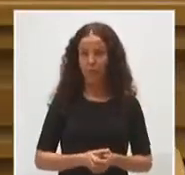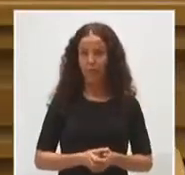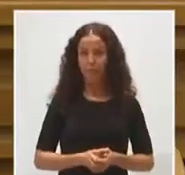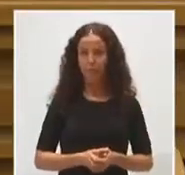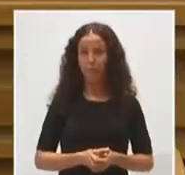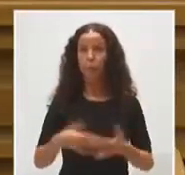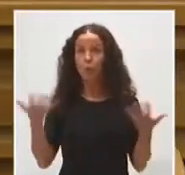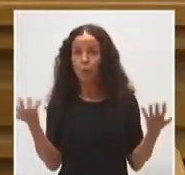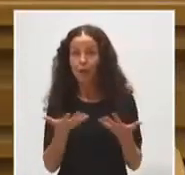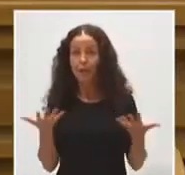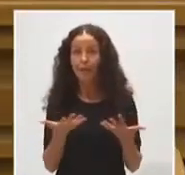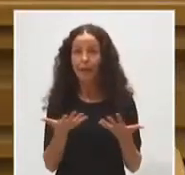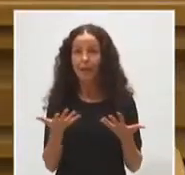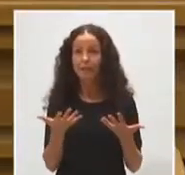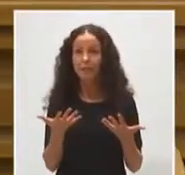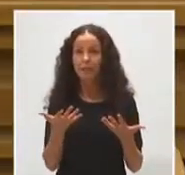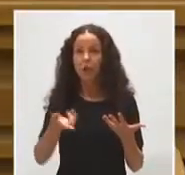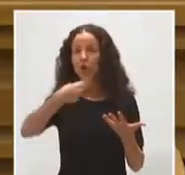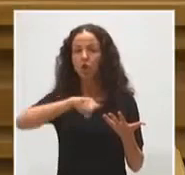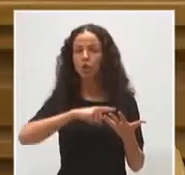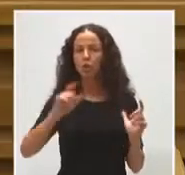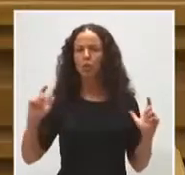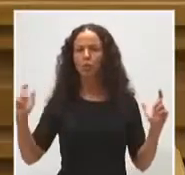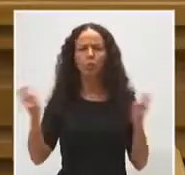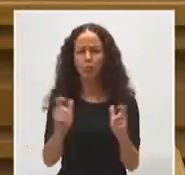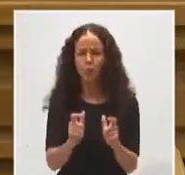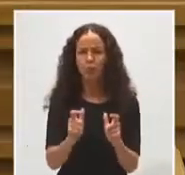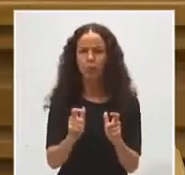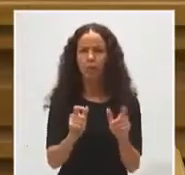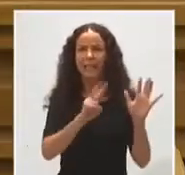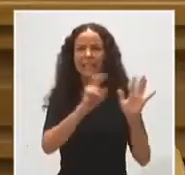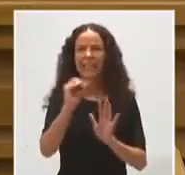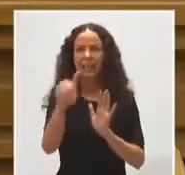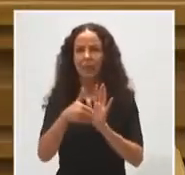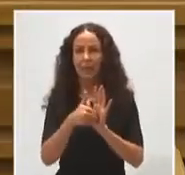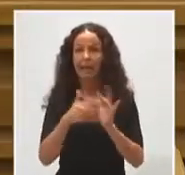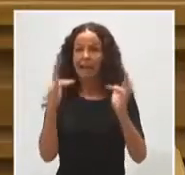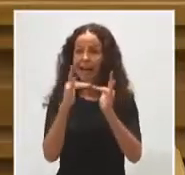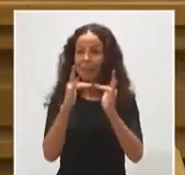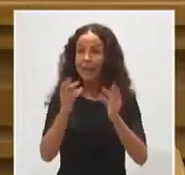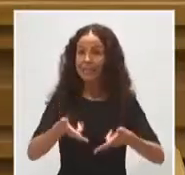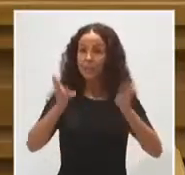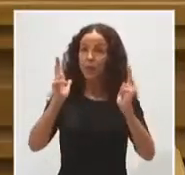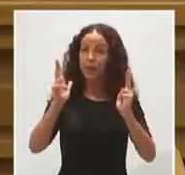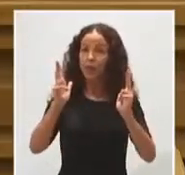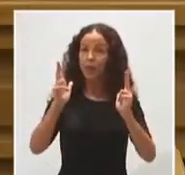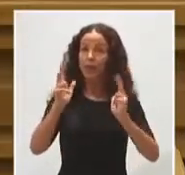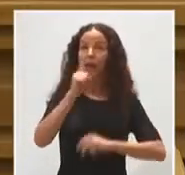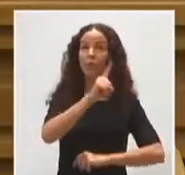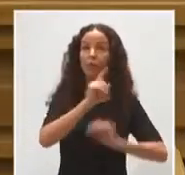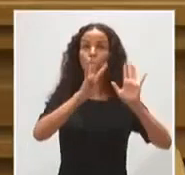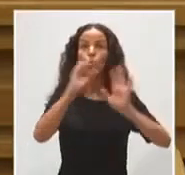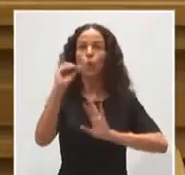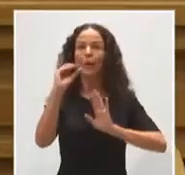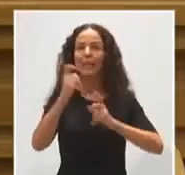en urgencias hemos reducido una barbaridad 700 mil en camas disponibles 190